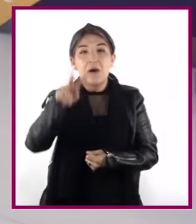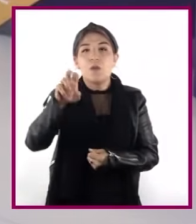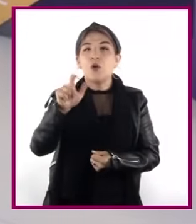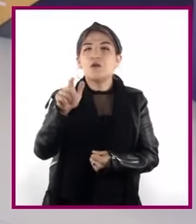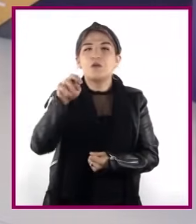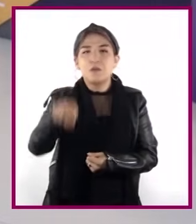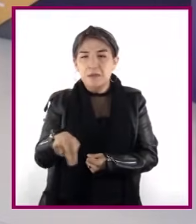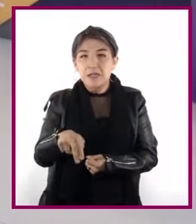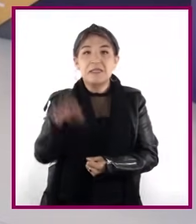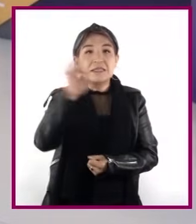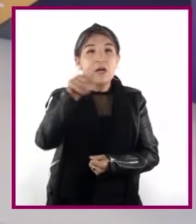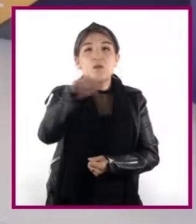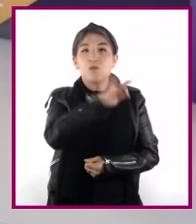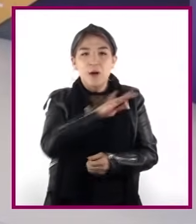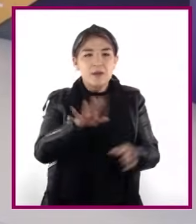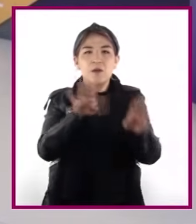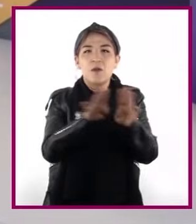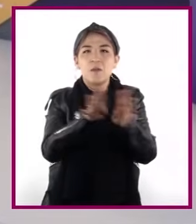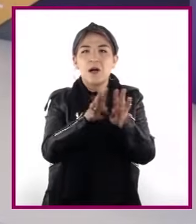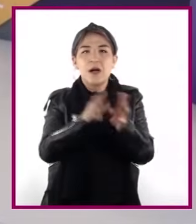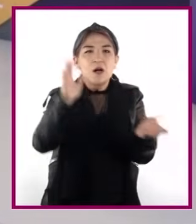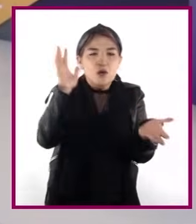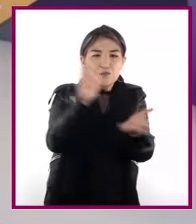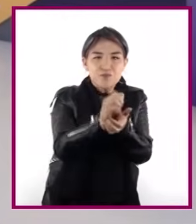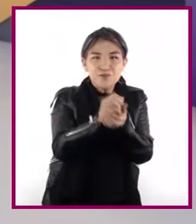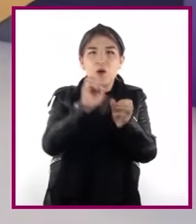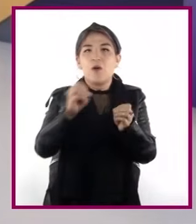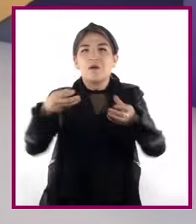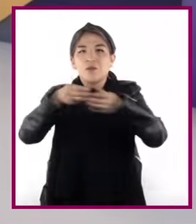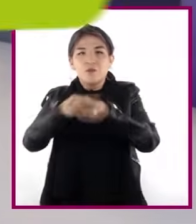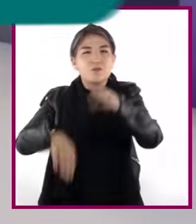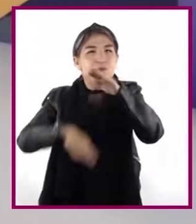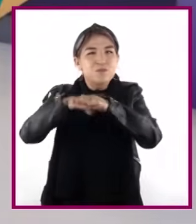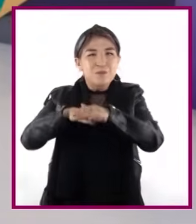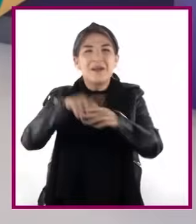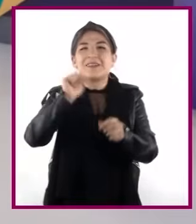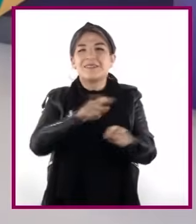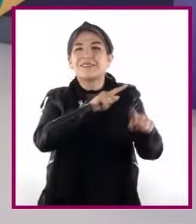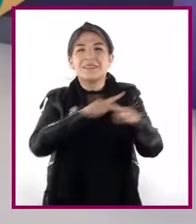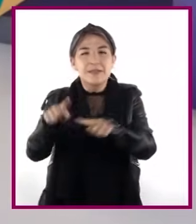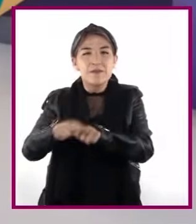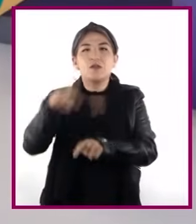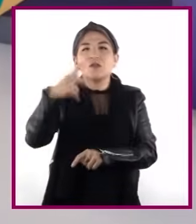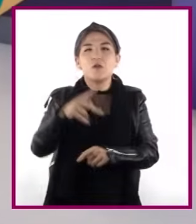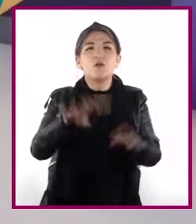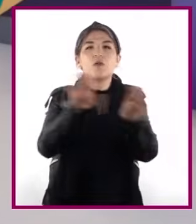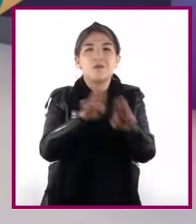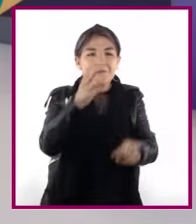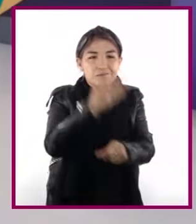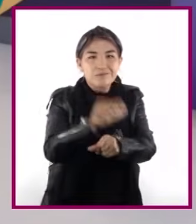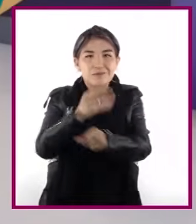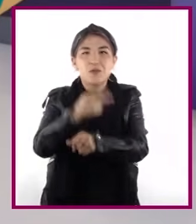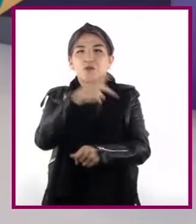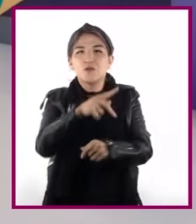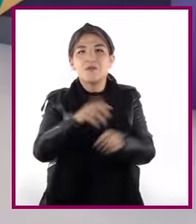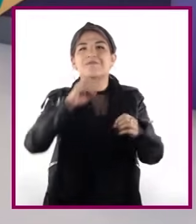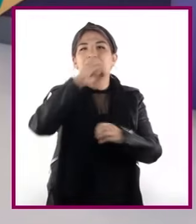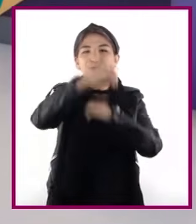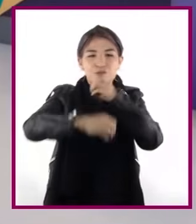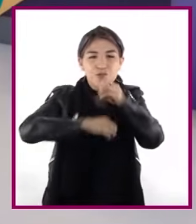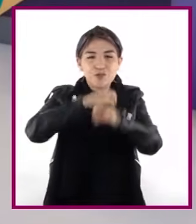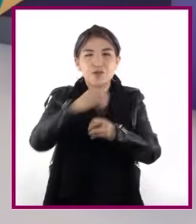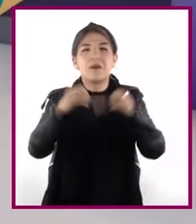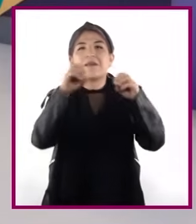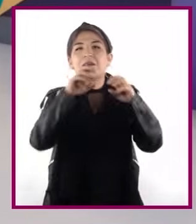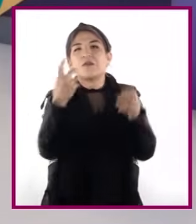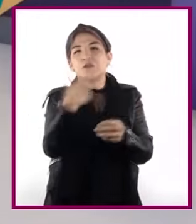volumen y si se pueden o no comprimir. Se señaló que estas características se deben al arreglo de las partículas influido por